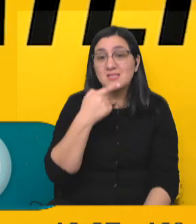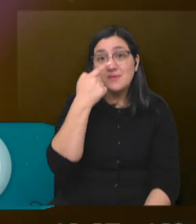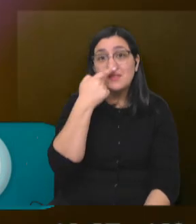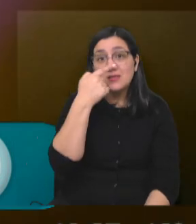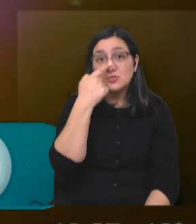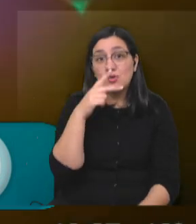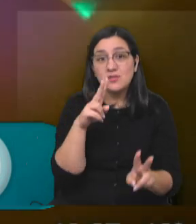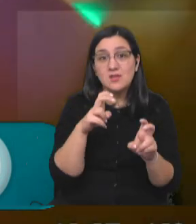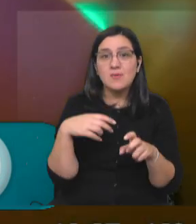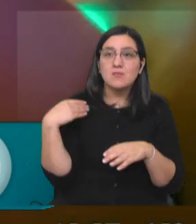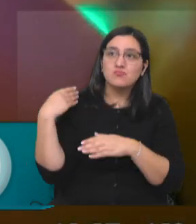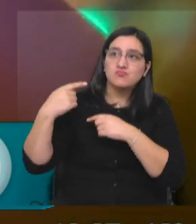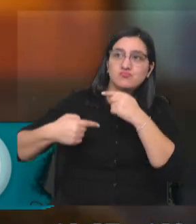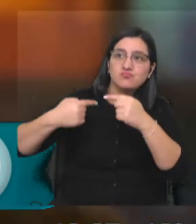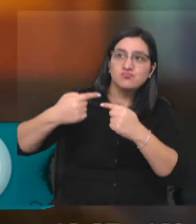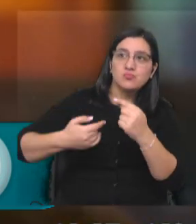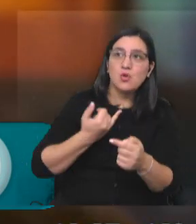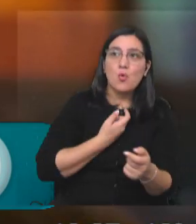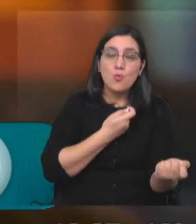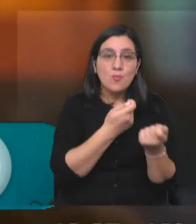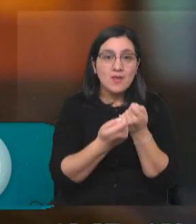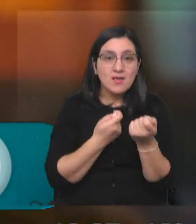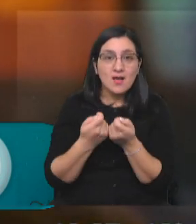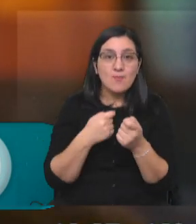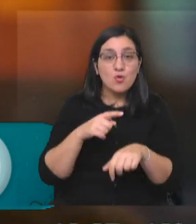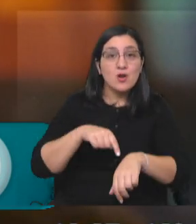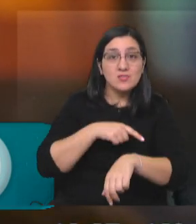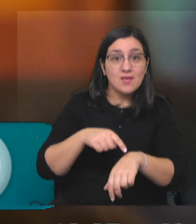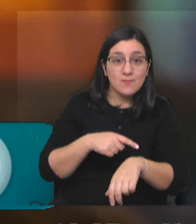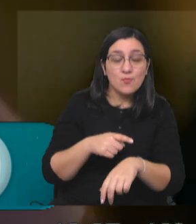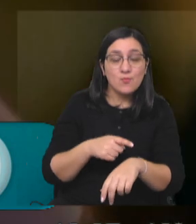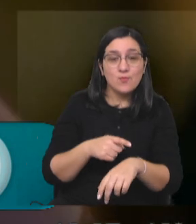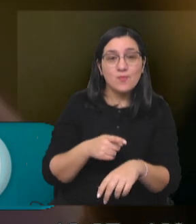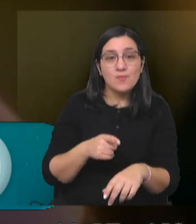tema del paso del tiempo, de cómo nos manejamos con el tiempo. Bueno, acá,